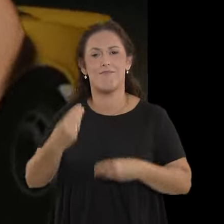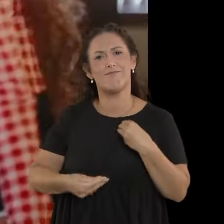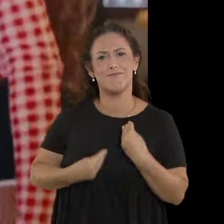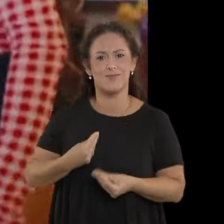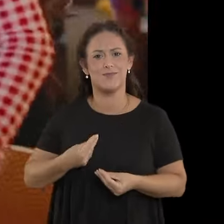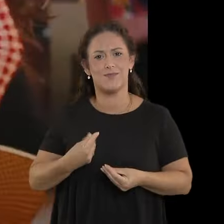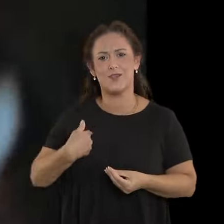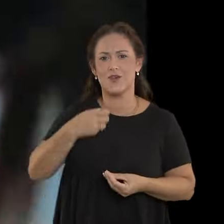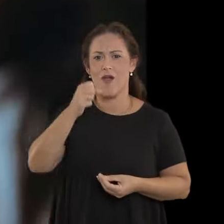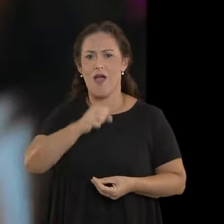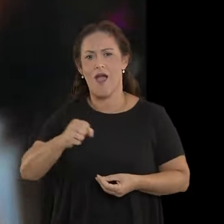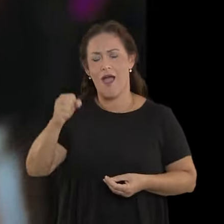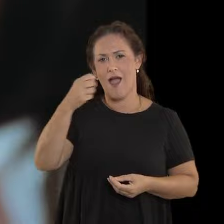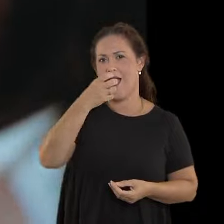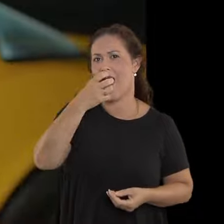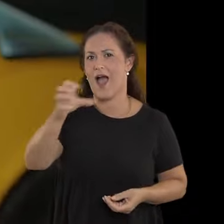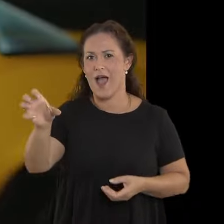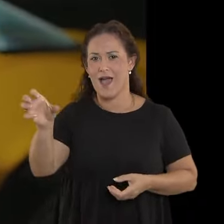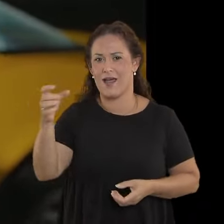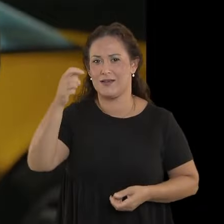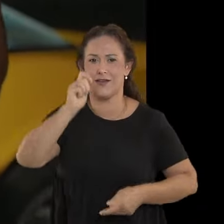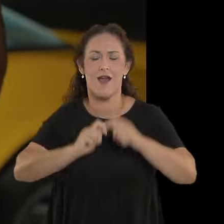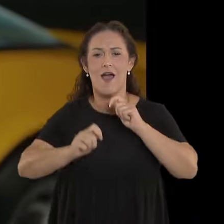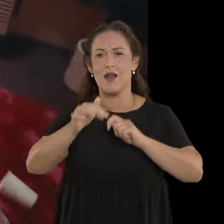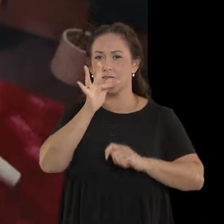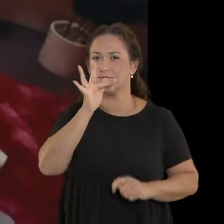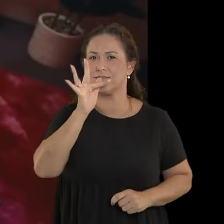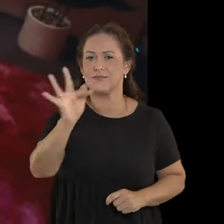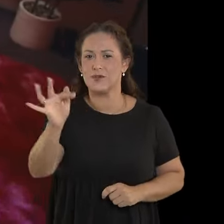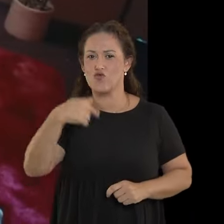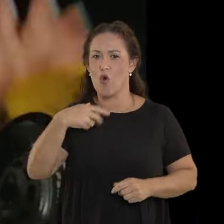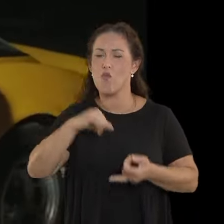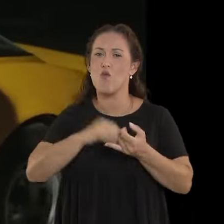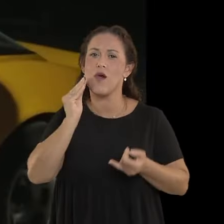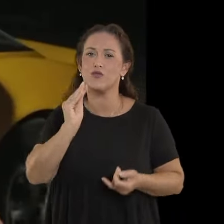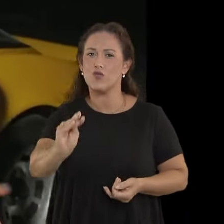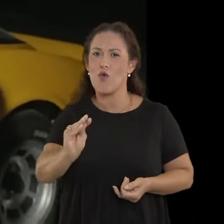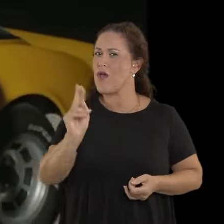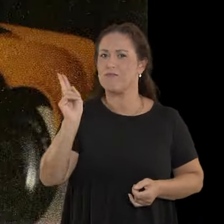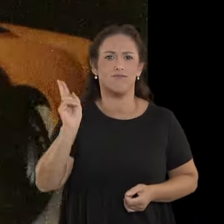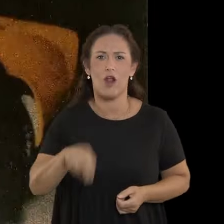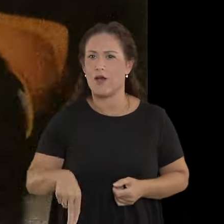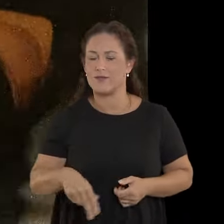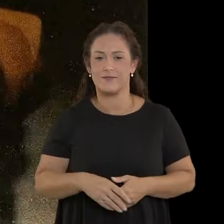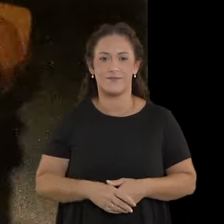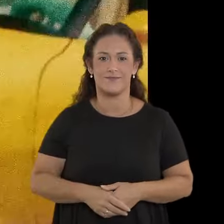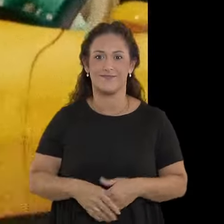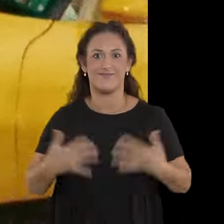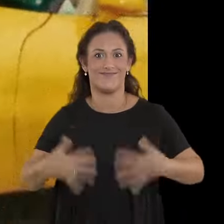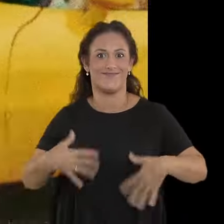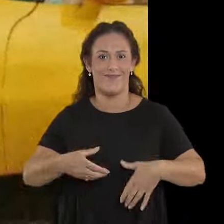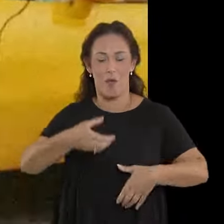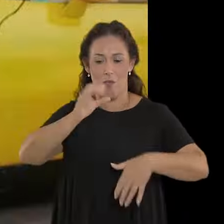beber, beber. Voy a gritar, a llorar y jurar que no soy tu